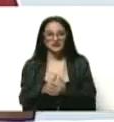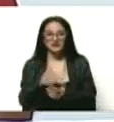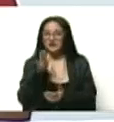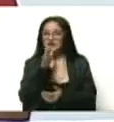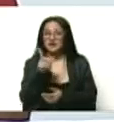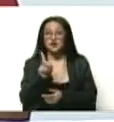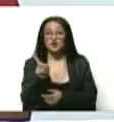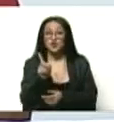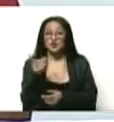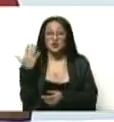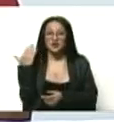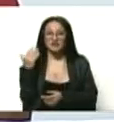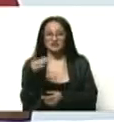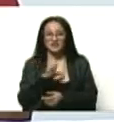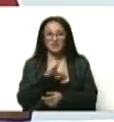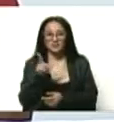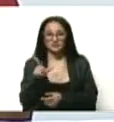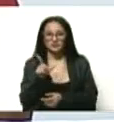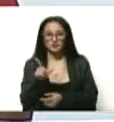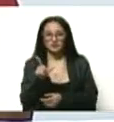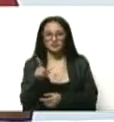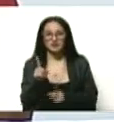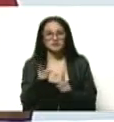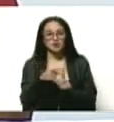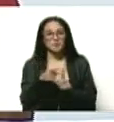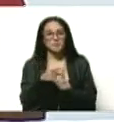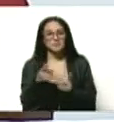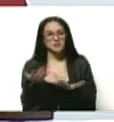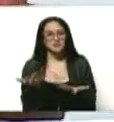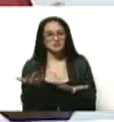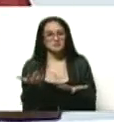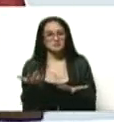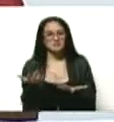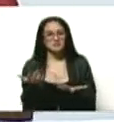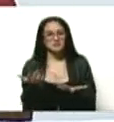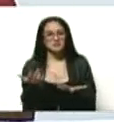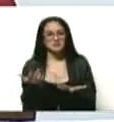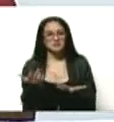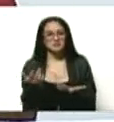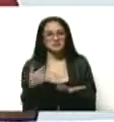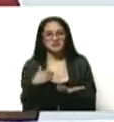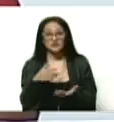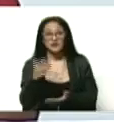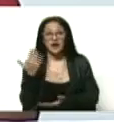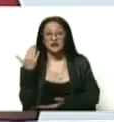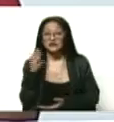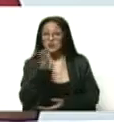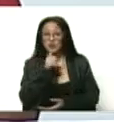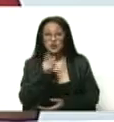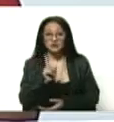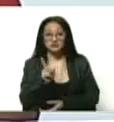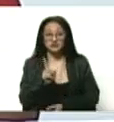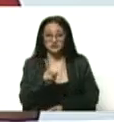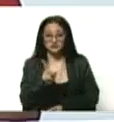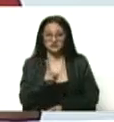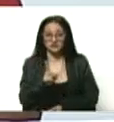PSUV. Y lo primero que exclaman, donde yo militaba no era así. Yo nunca tuve la